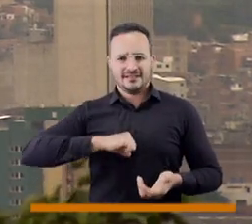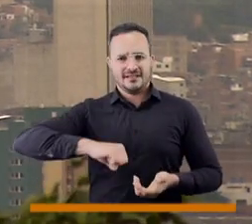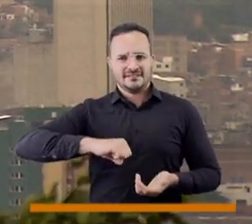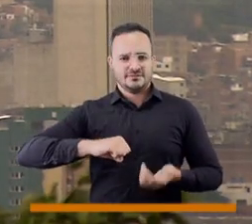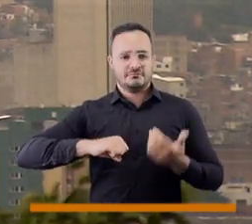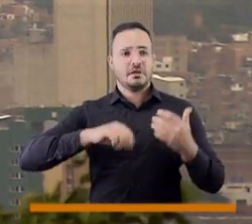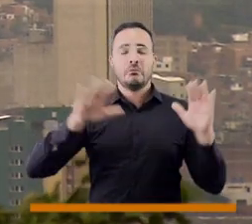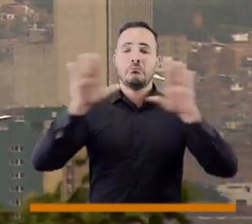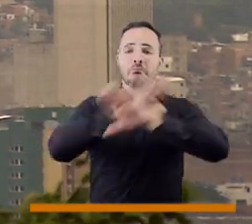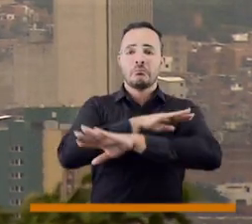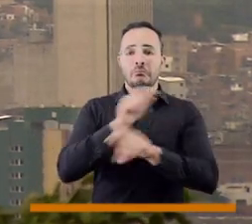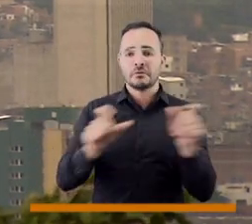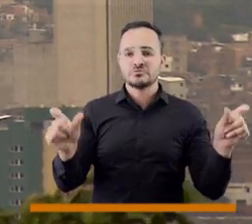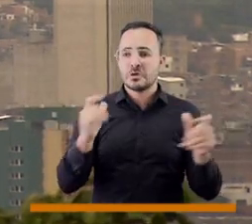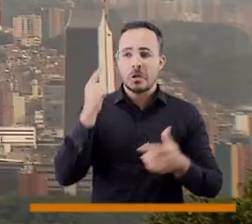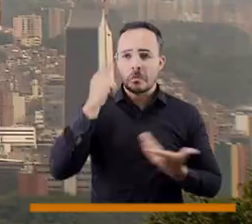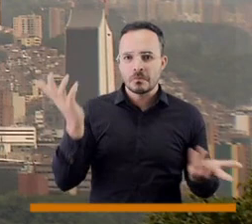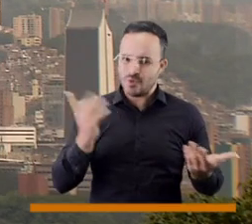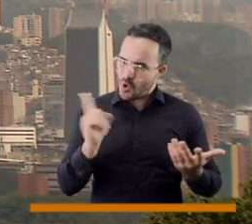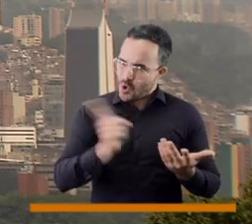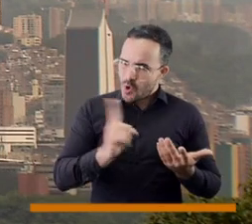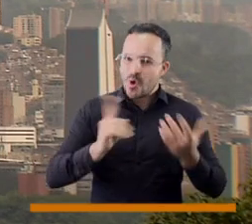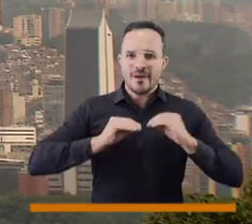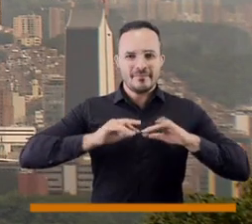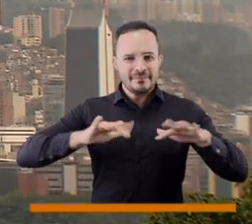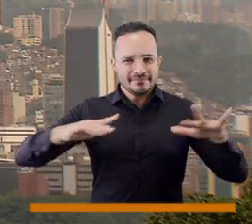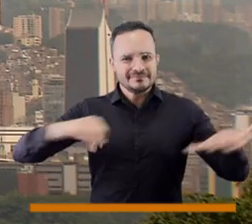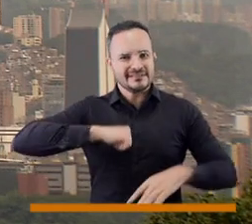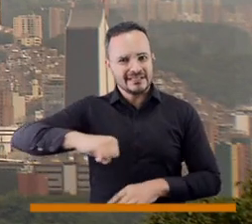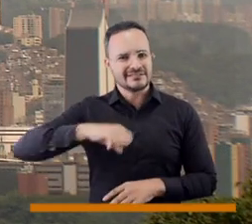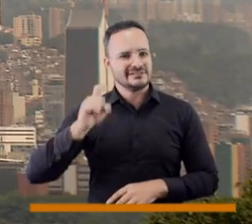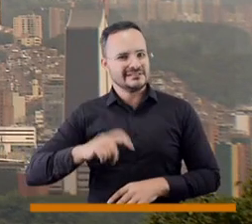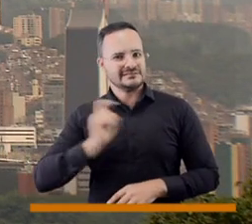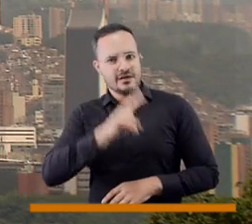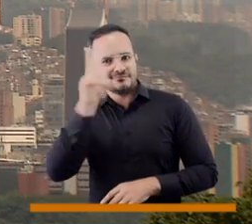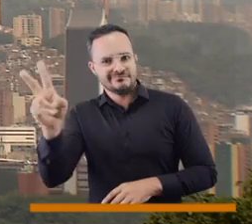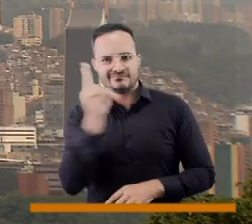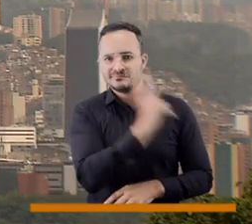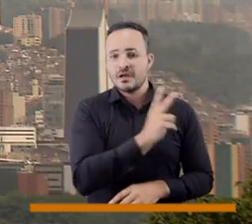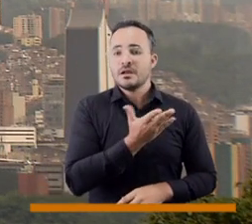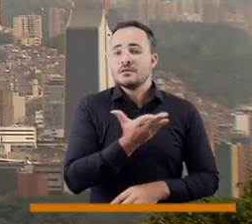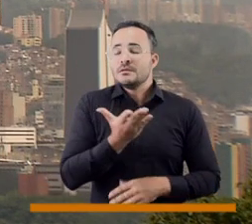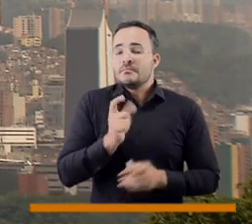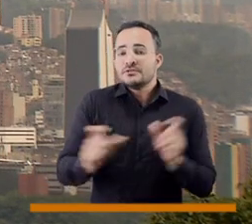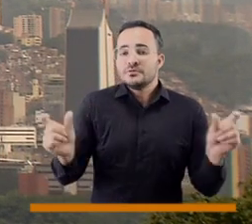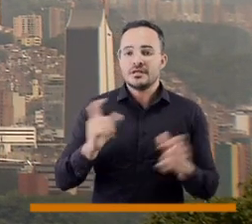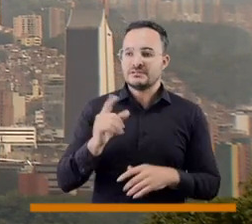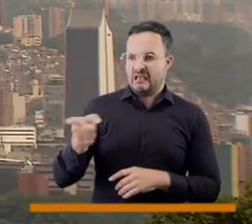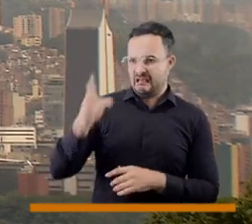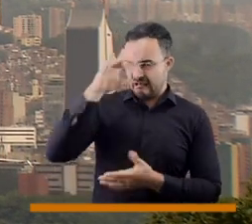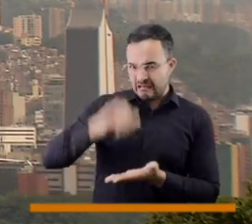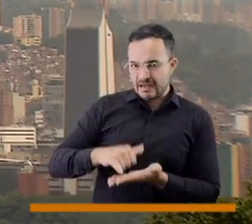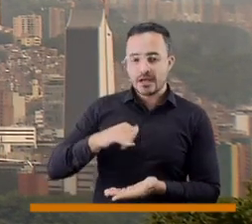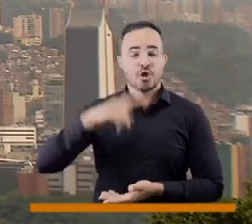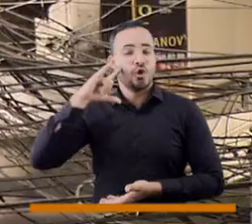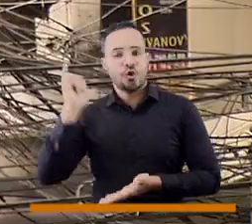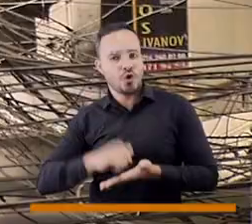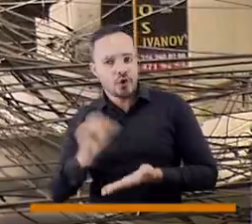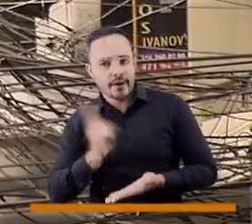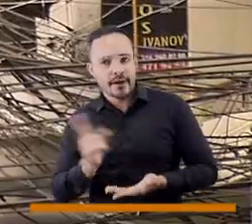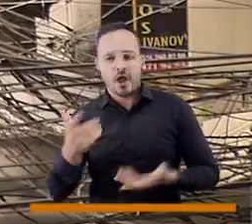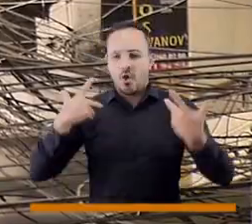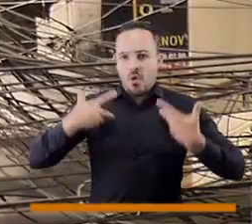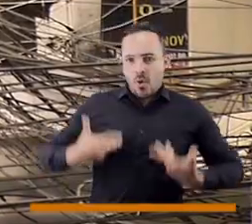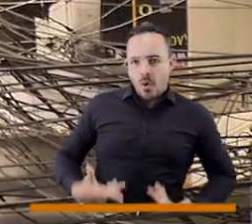ese derecho se pueda visibilizar mucho más y que la gente entienda que es un derecho que tenemos que proteger. Que a las personas no se les puede